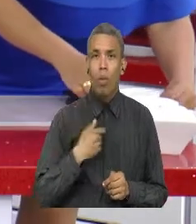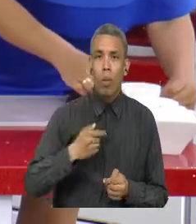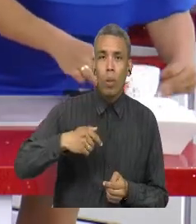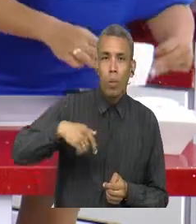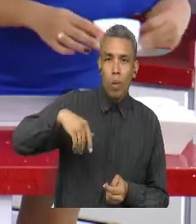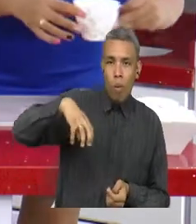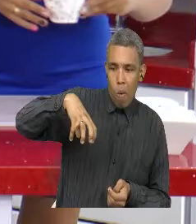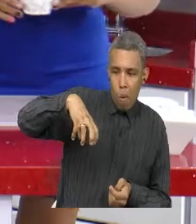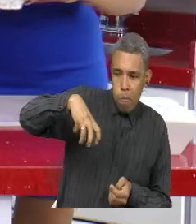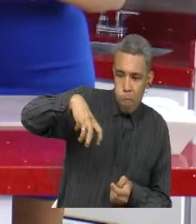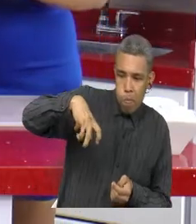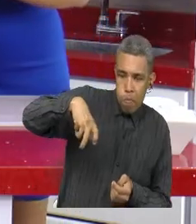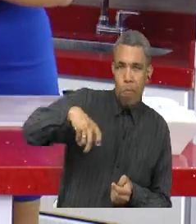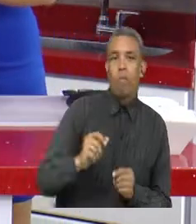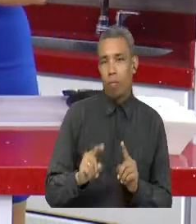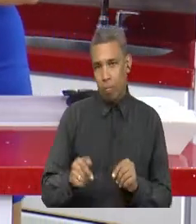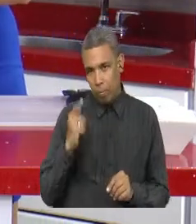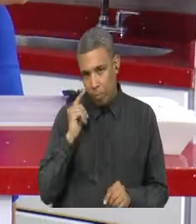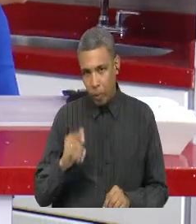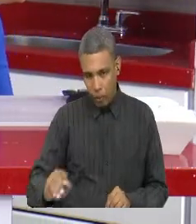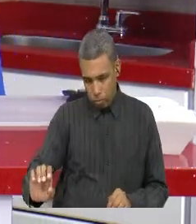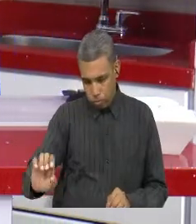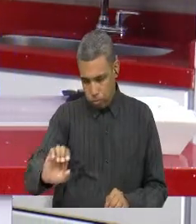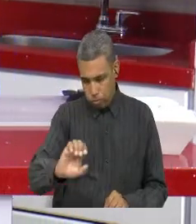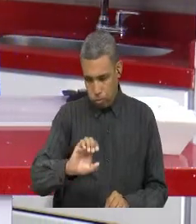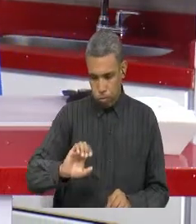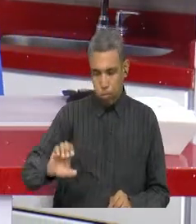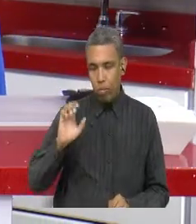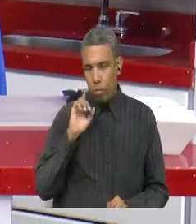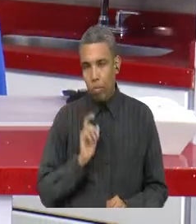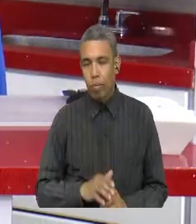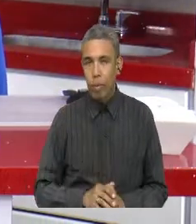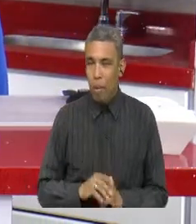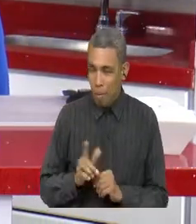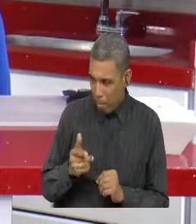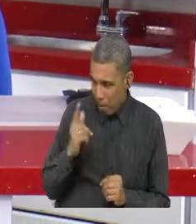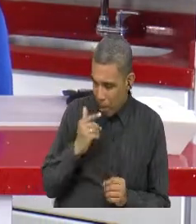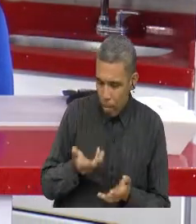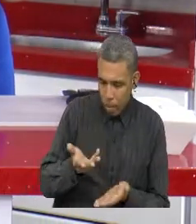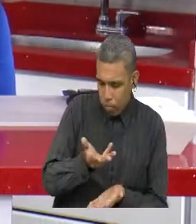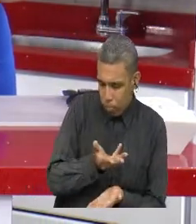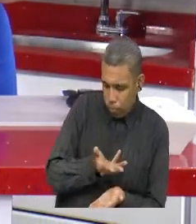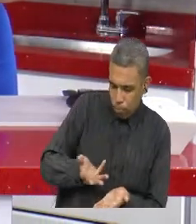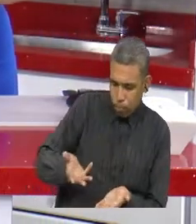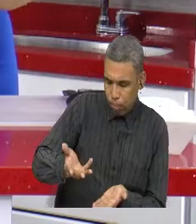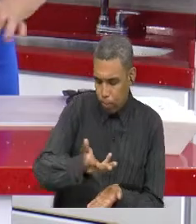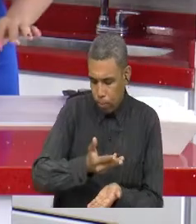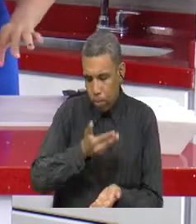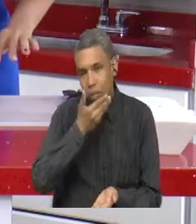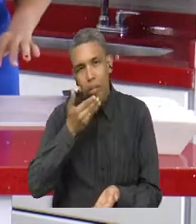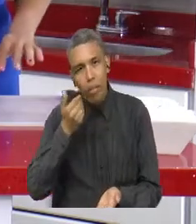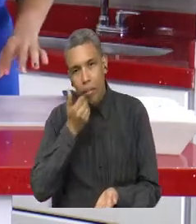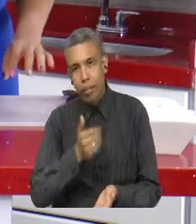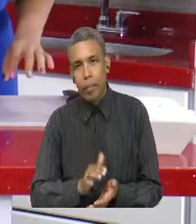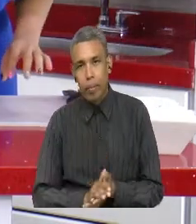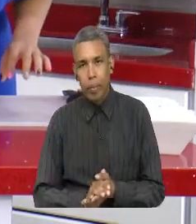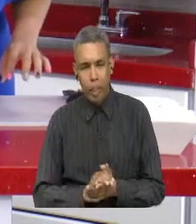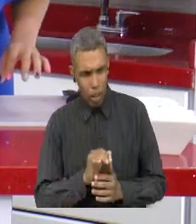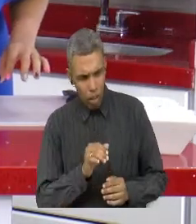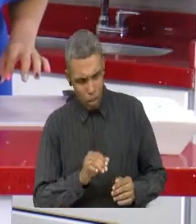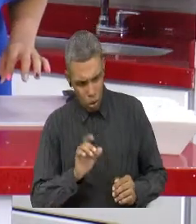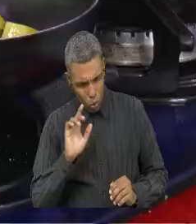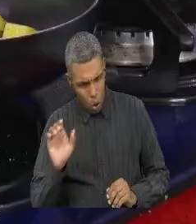naranja, sí. ¿Este va para? Para el chutney. Ok, vamos entonces aquí. ¿Lo ingreso todo? La mitad, con la